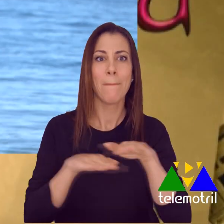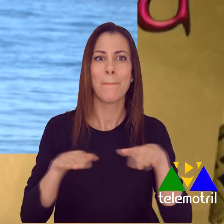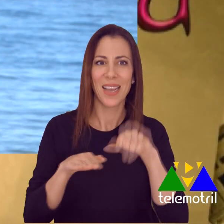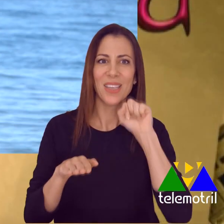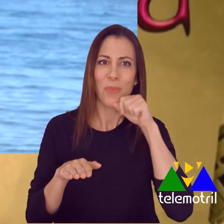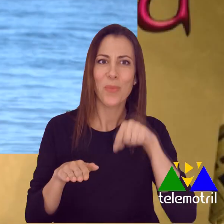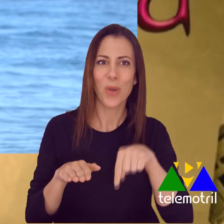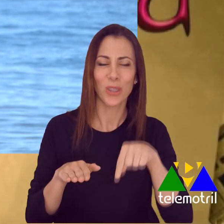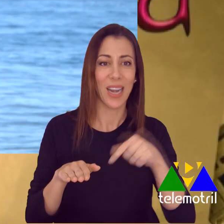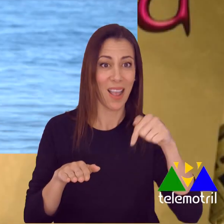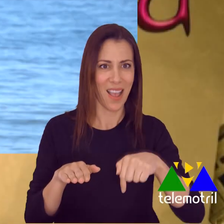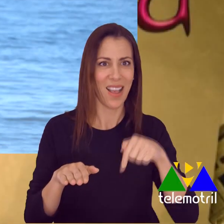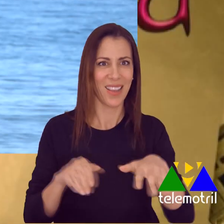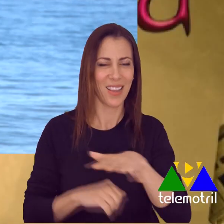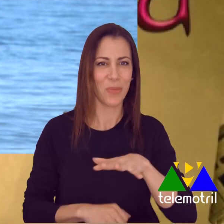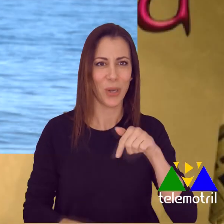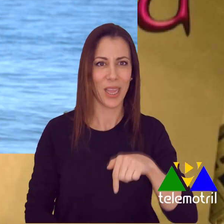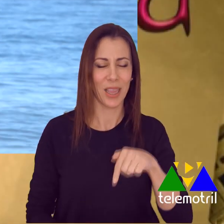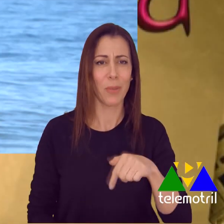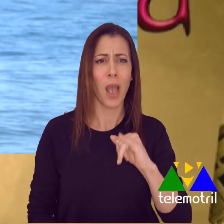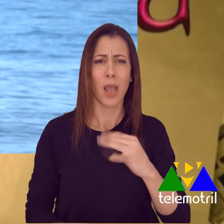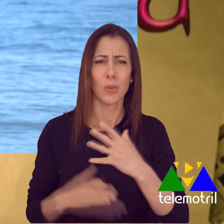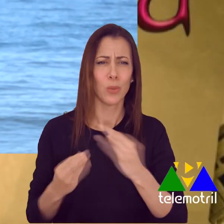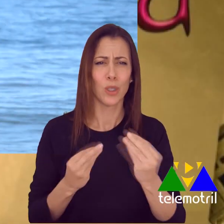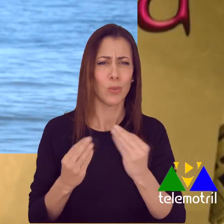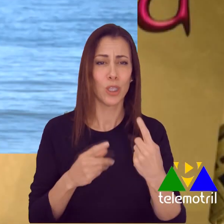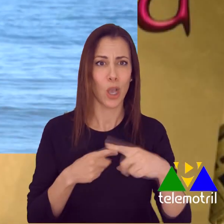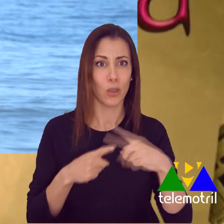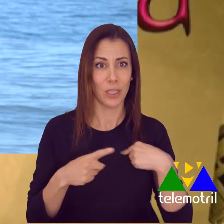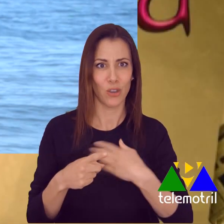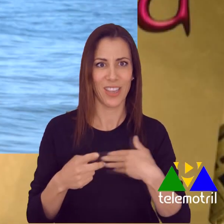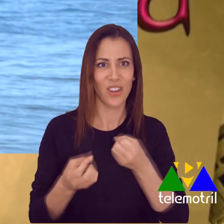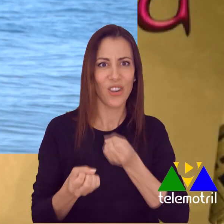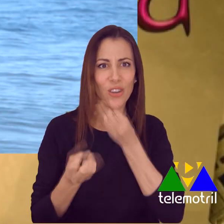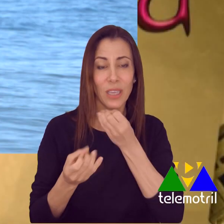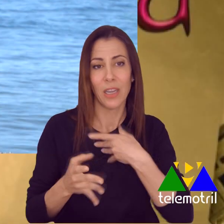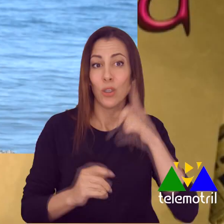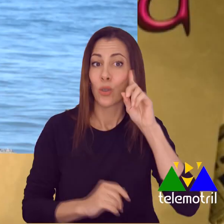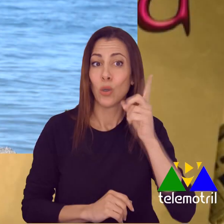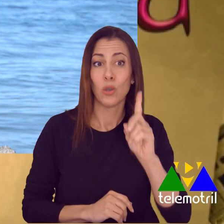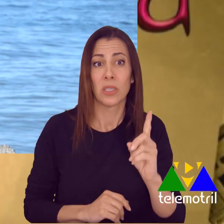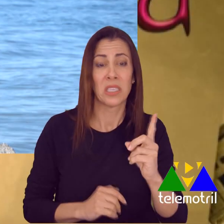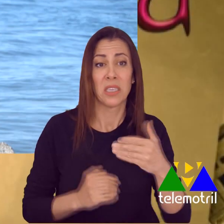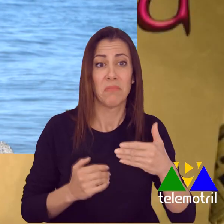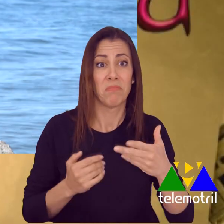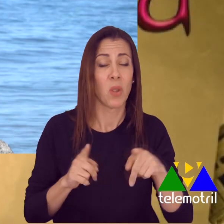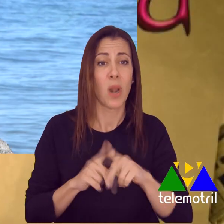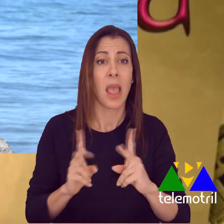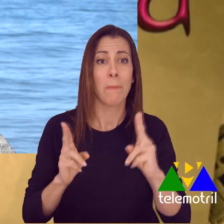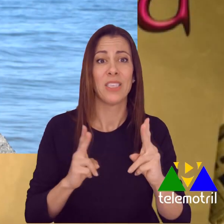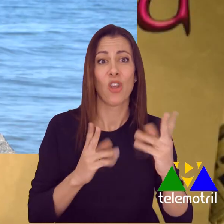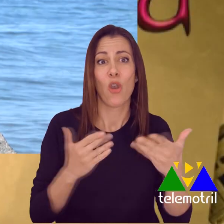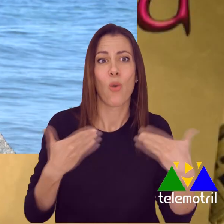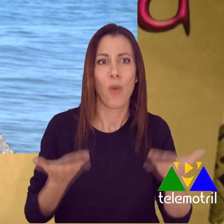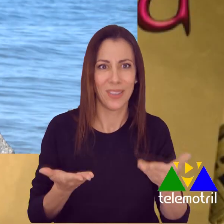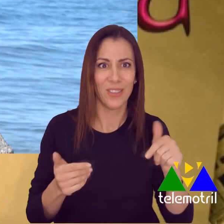Motril aquí en nuestro municipio. Tenemos muchas cosas que contarles. No sé cuántos episodios sinceramente nos